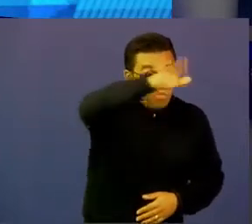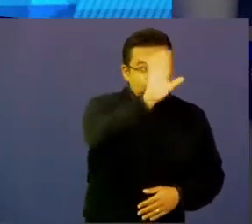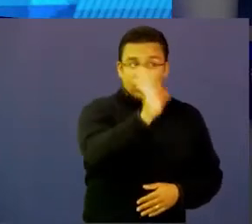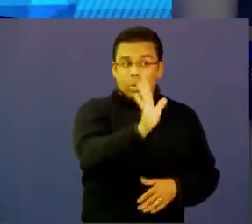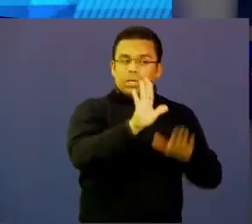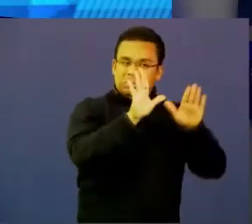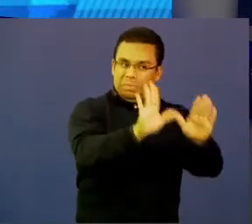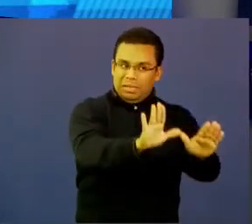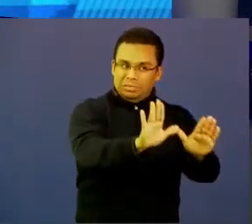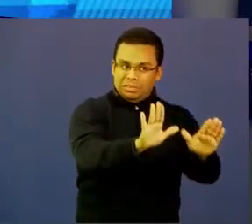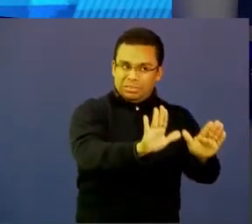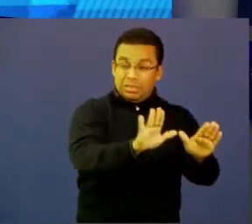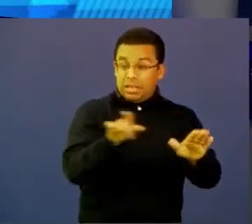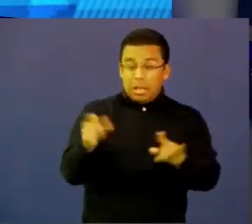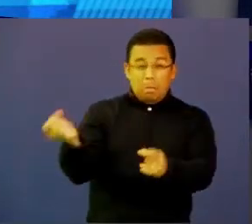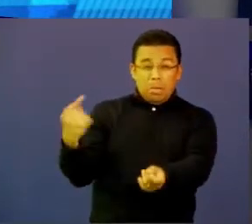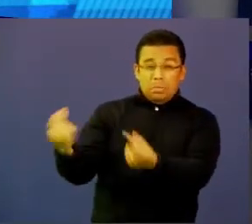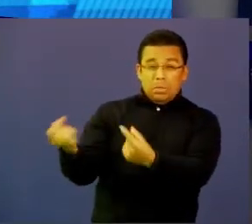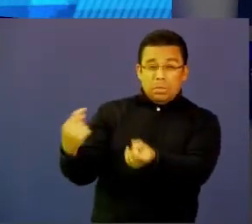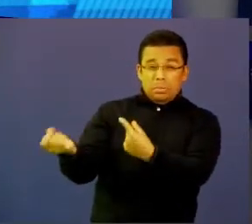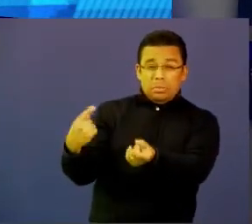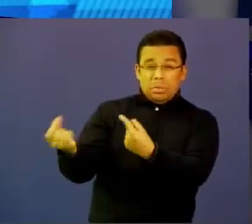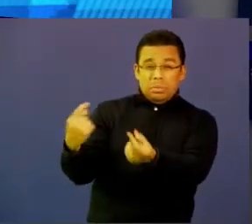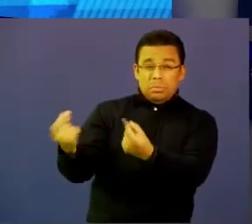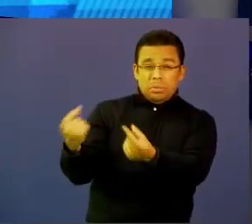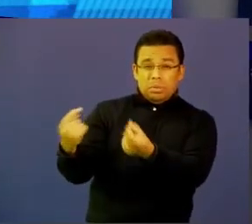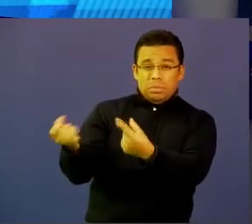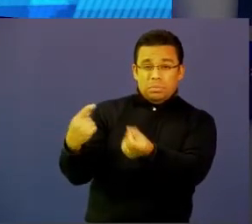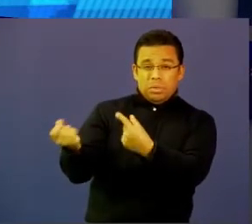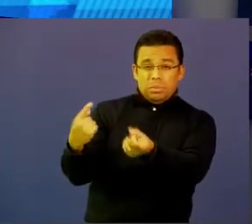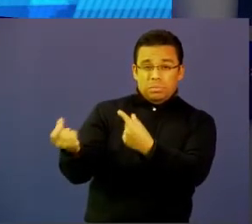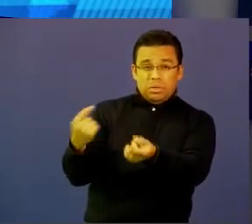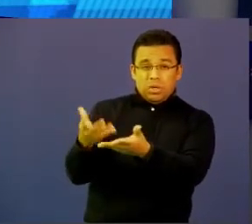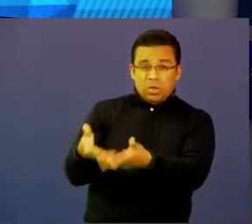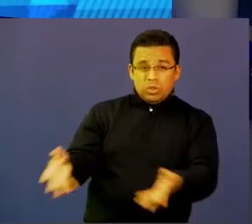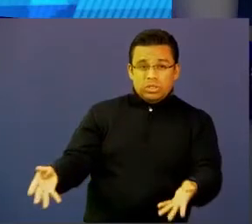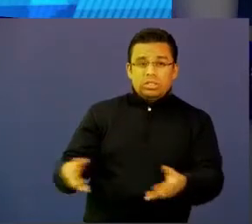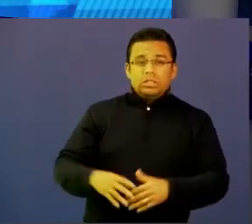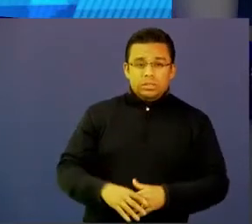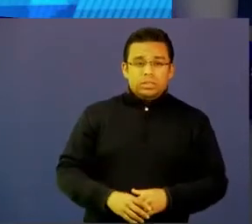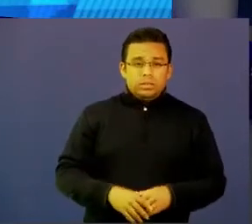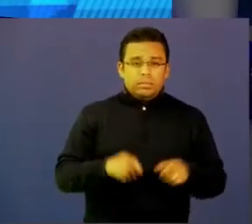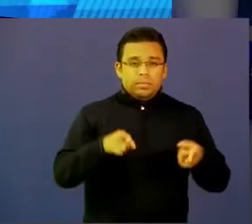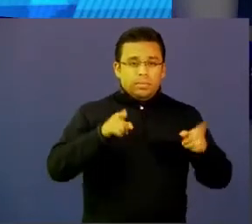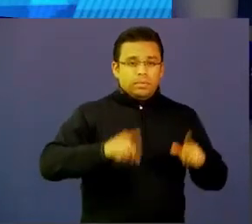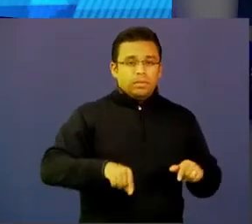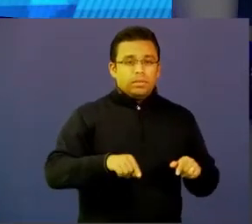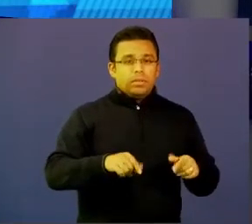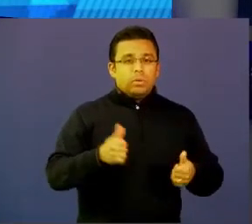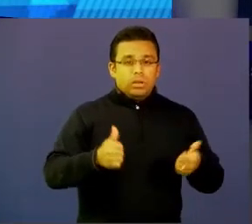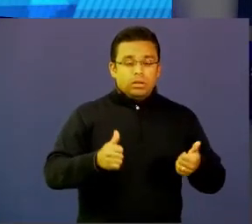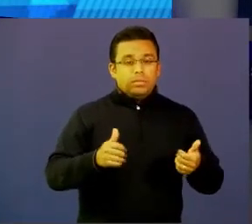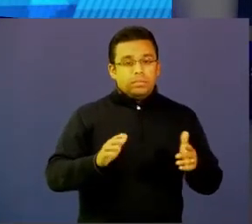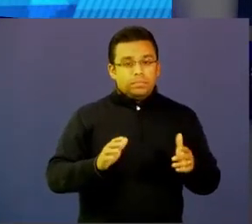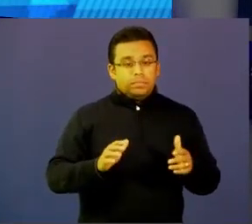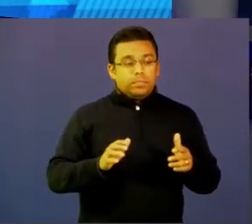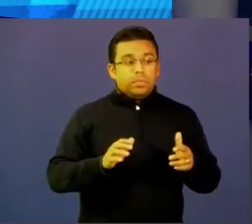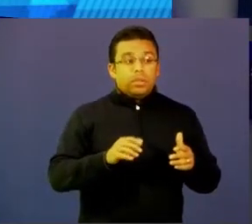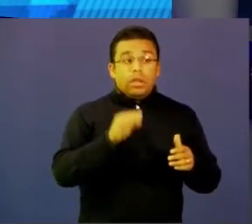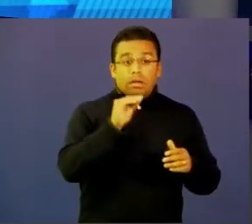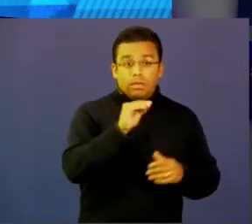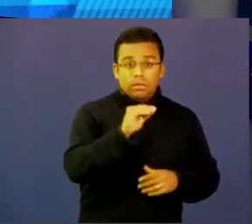están muy contentos y muy inquietos, están generando muchas preguntas en este momento. Al punto, y también hacer este